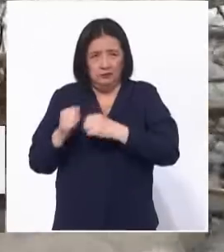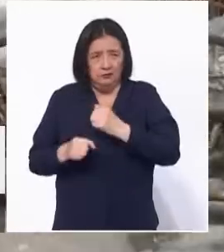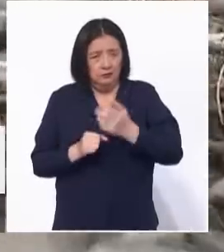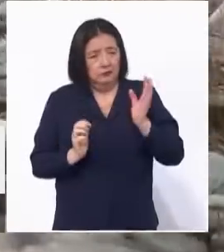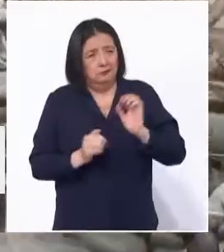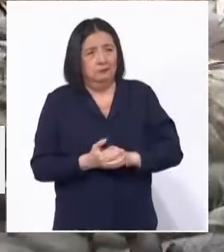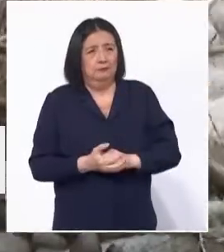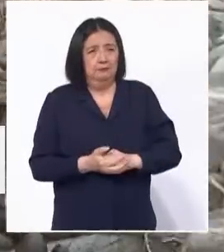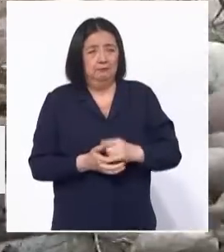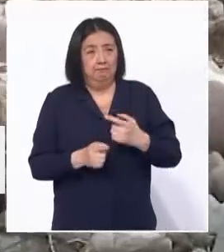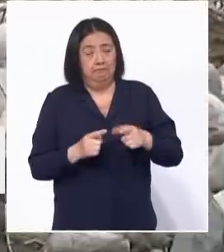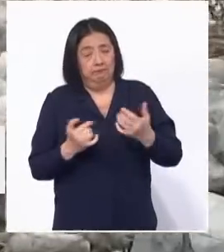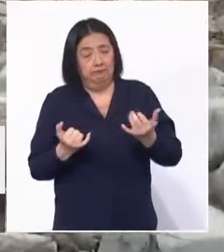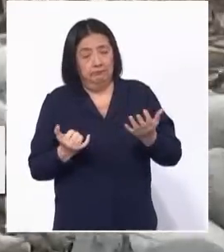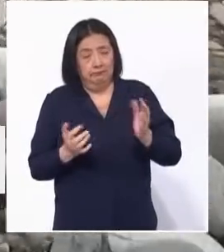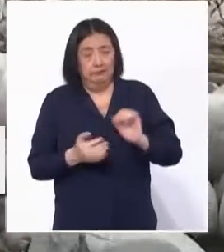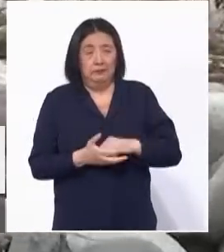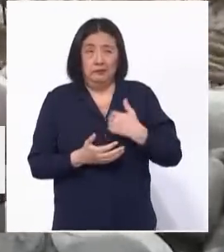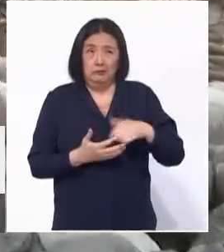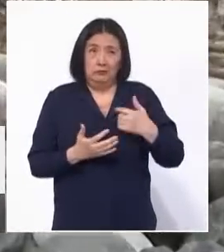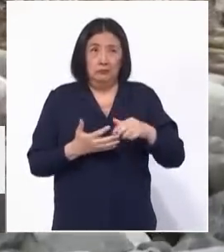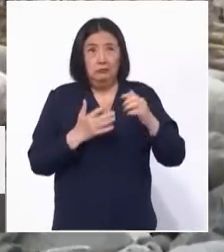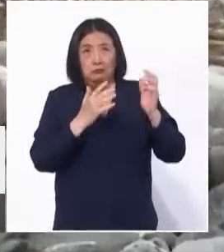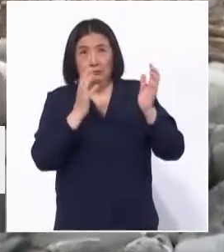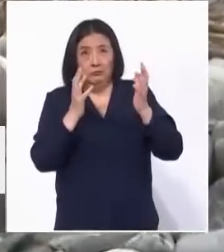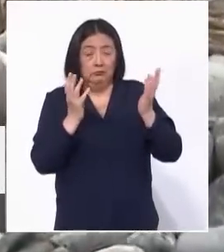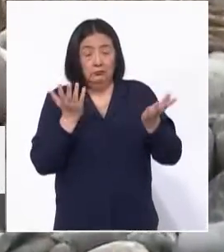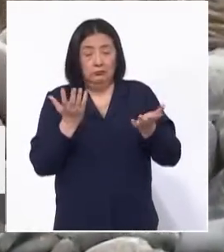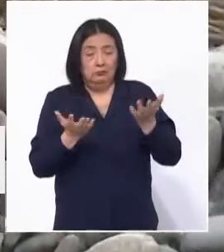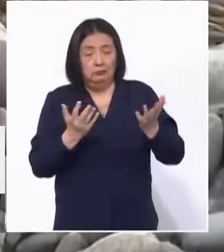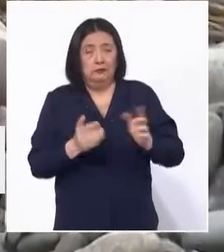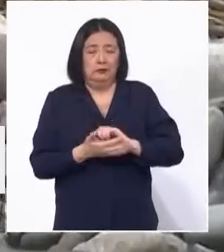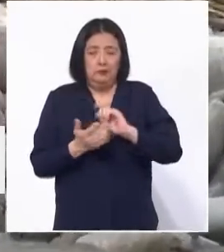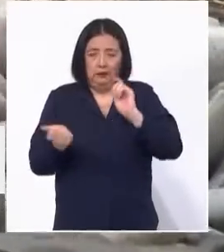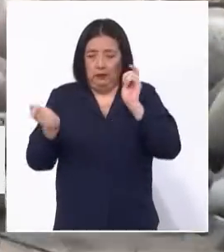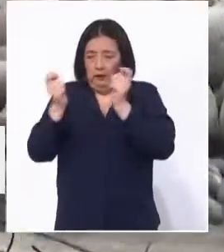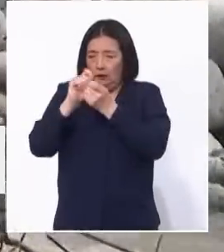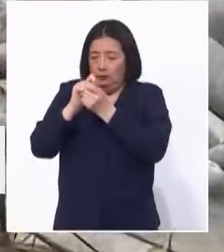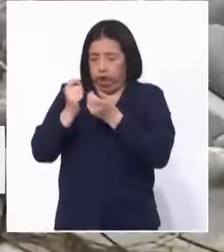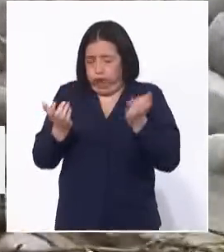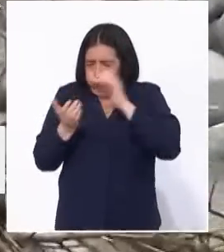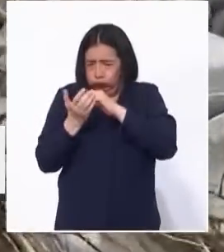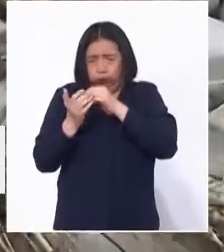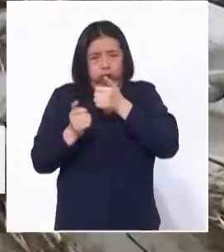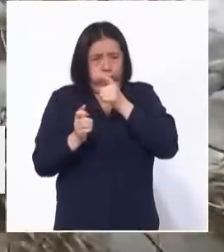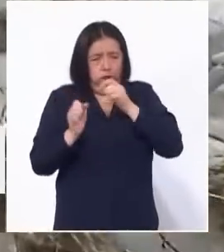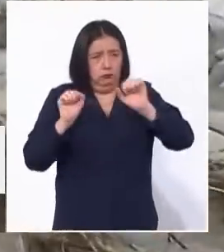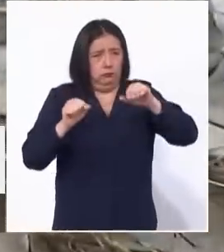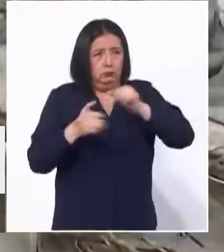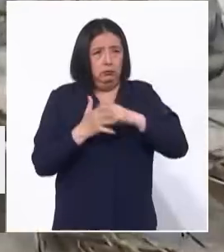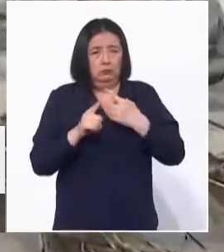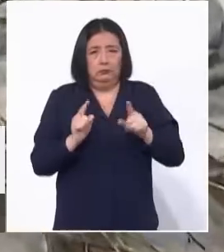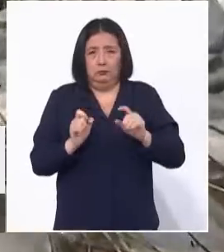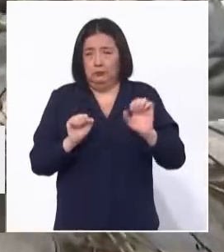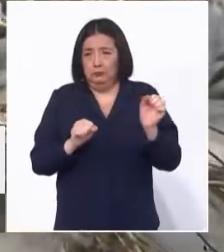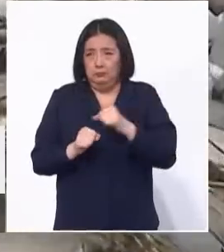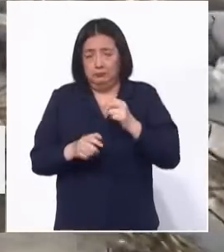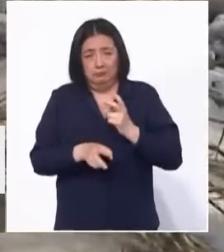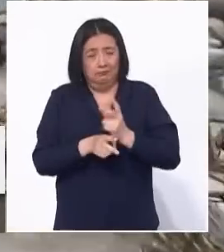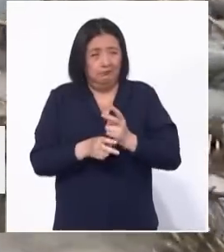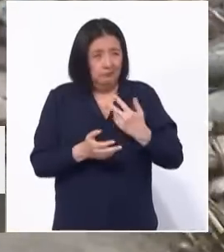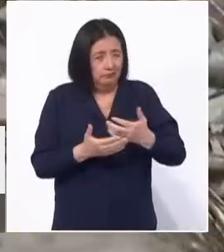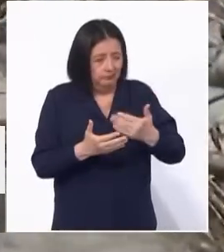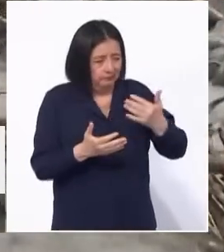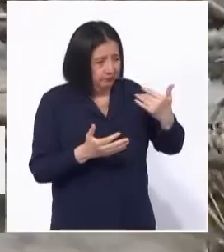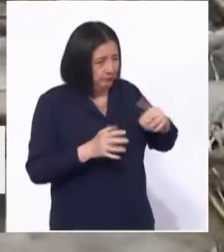¿no? Ahora, claro, las condiciones climáticas son otras, de repente ya hay mucha más agua, pero si todo se previene, todo se